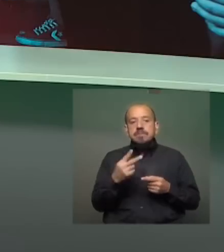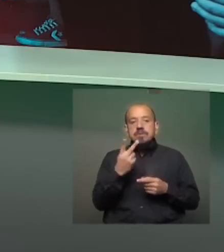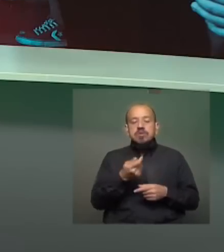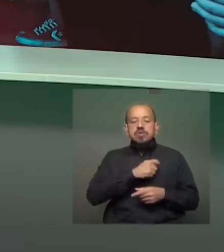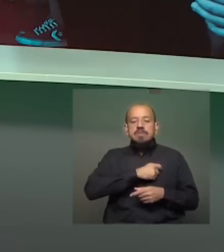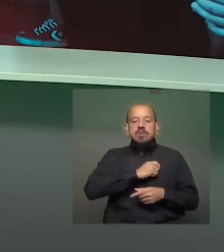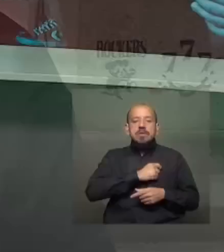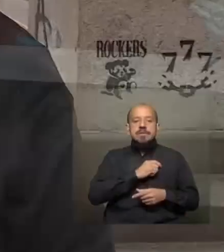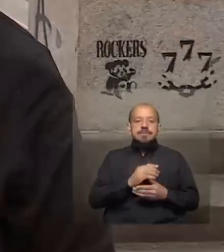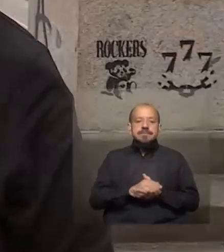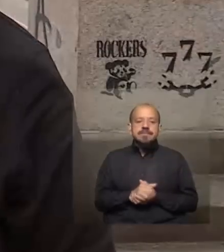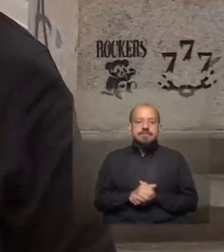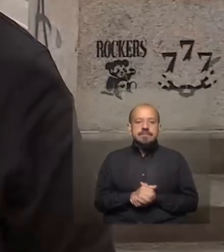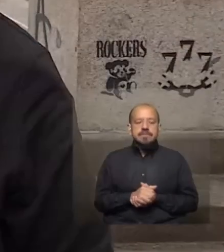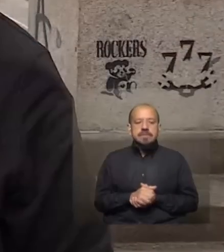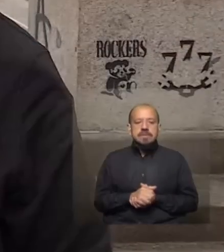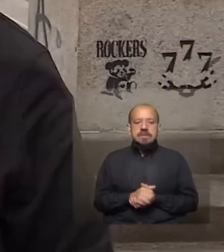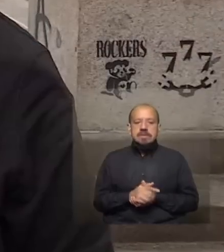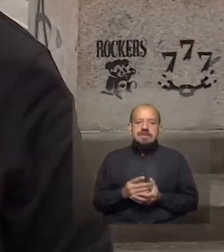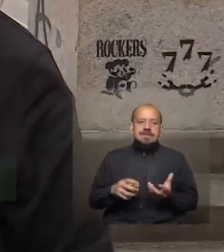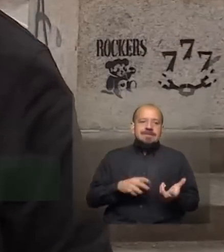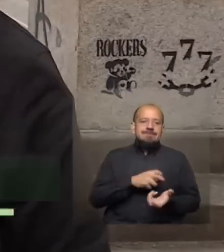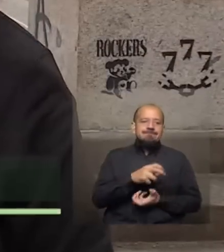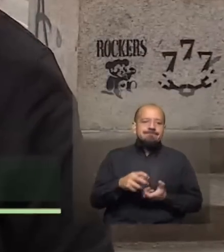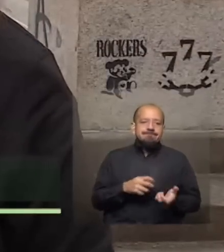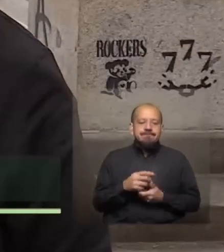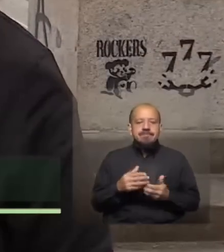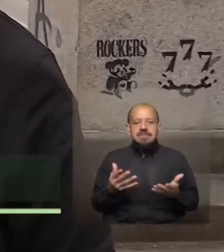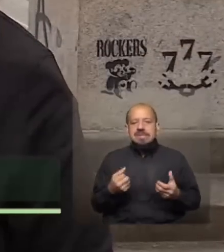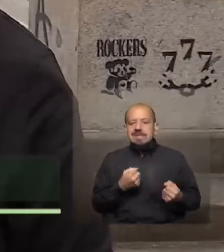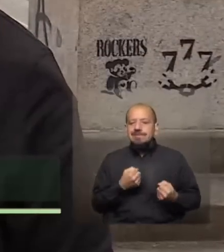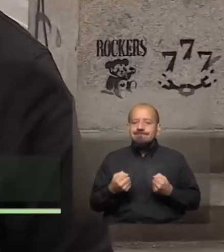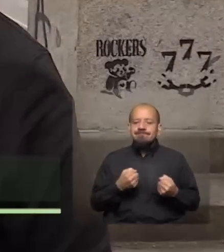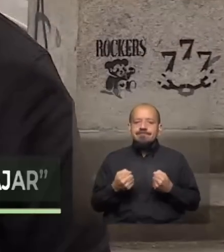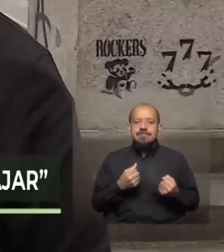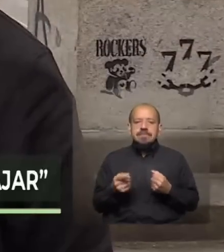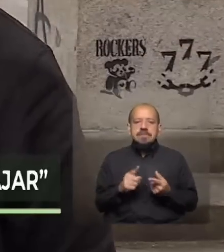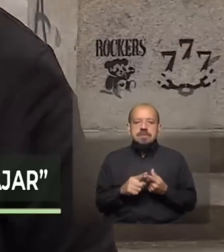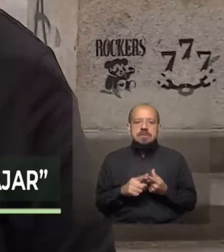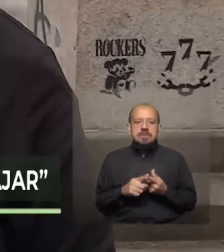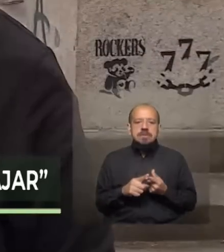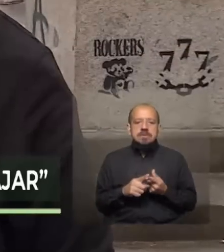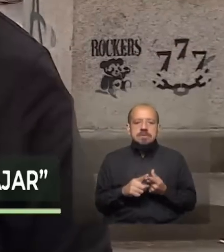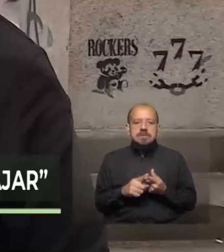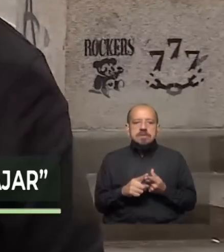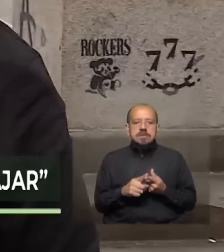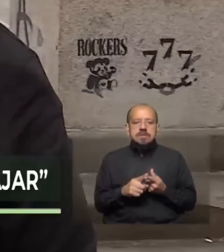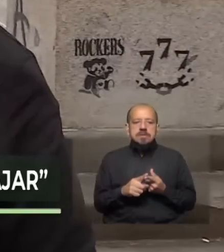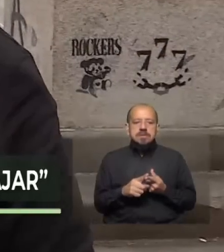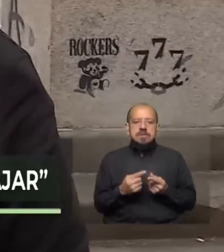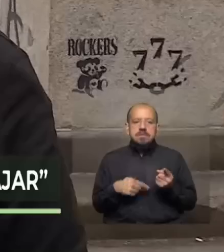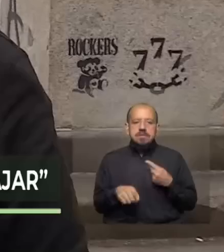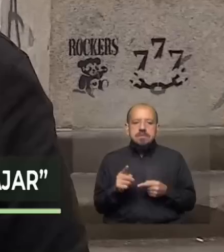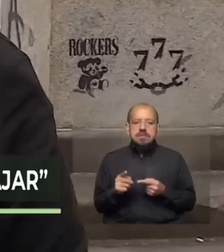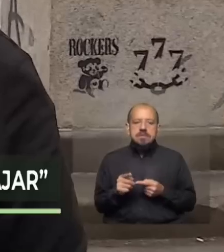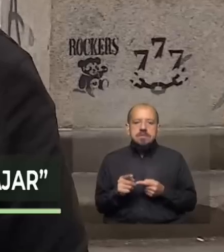dos inspectores el clima en realidad es cada vez más tenso cada día más tenso este por lo